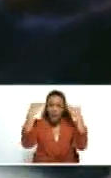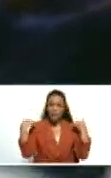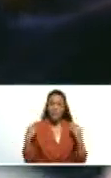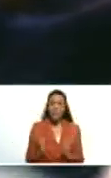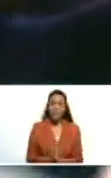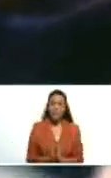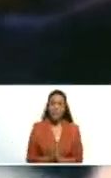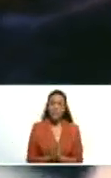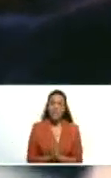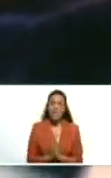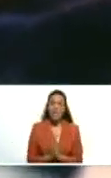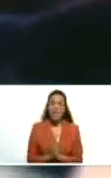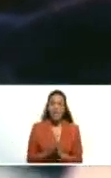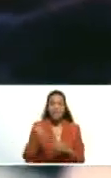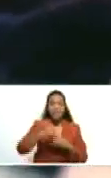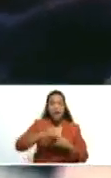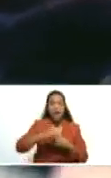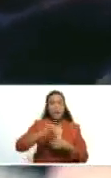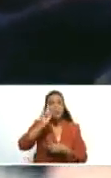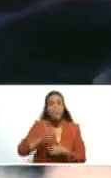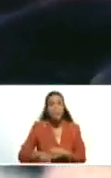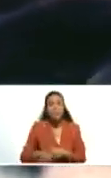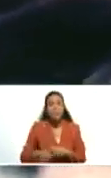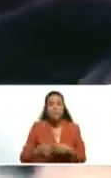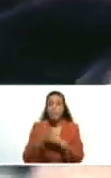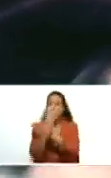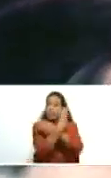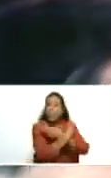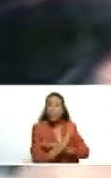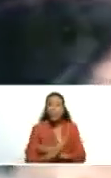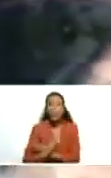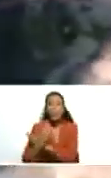drones. Estamos cubiertos todos.